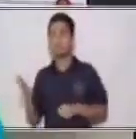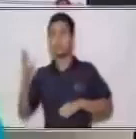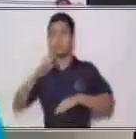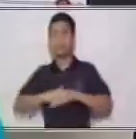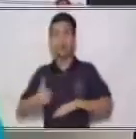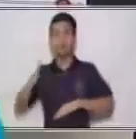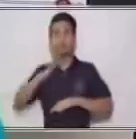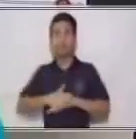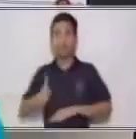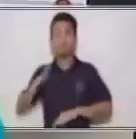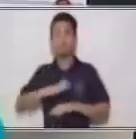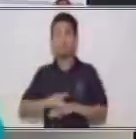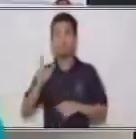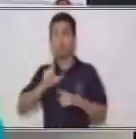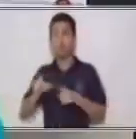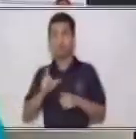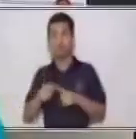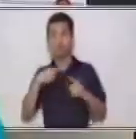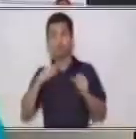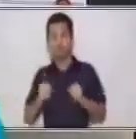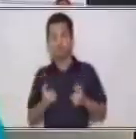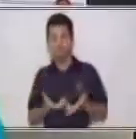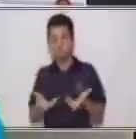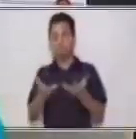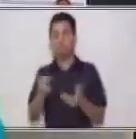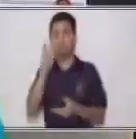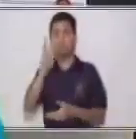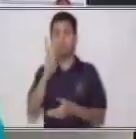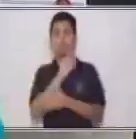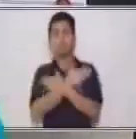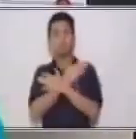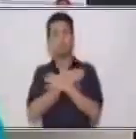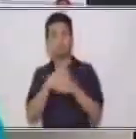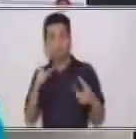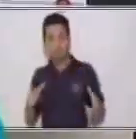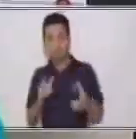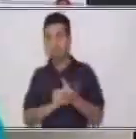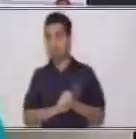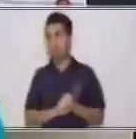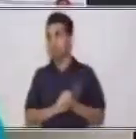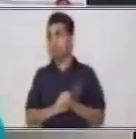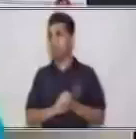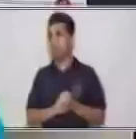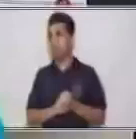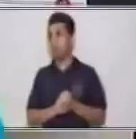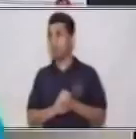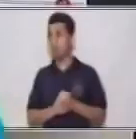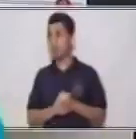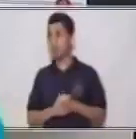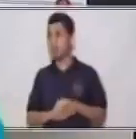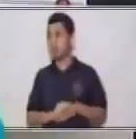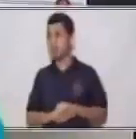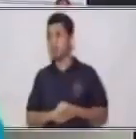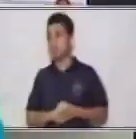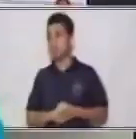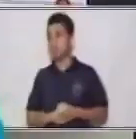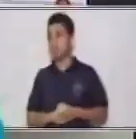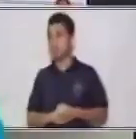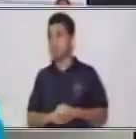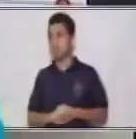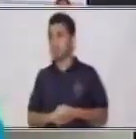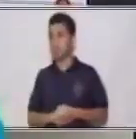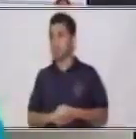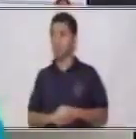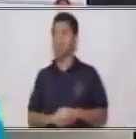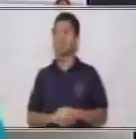productos para poder hacer 3 pasteles. Si para un pastel se necesita media